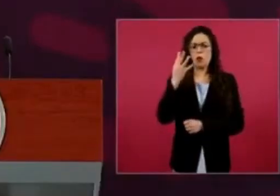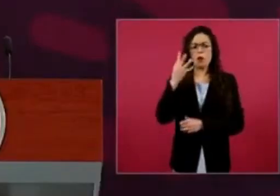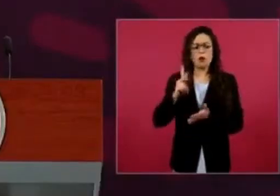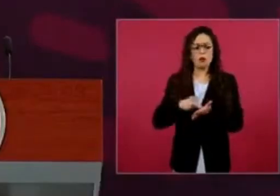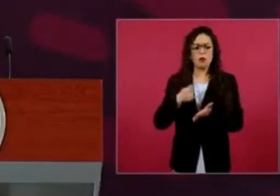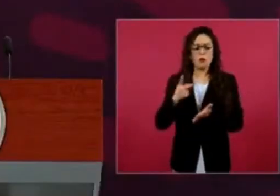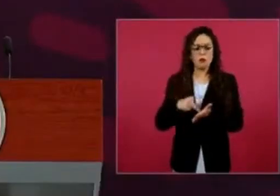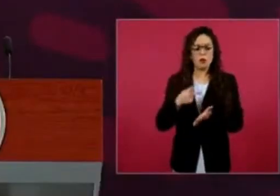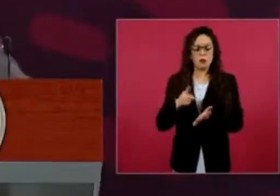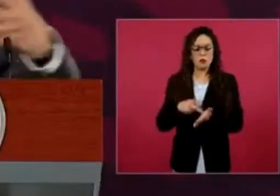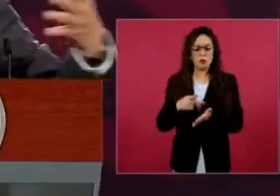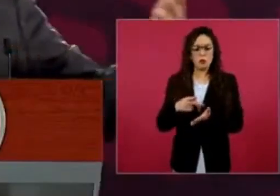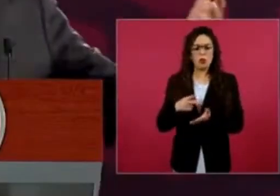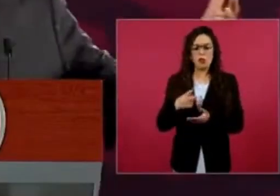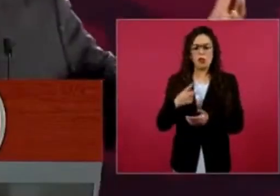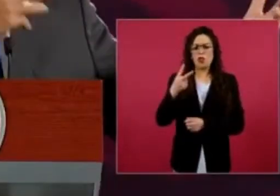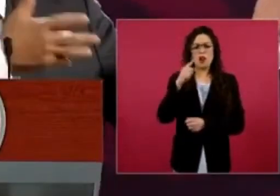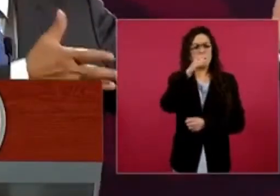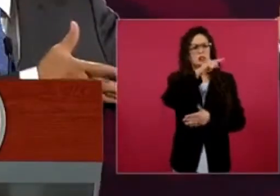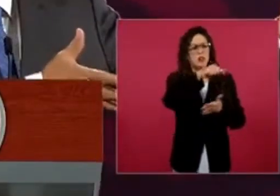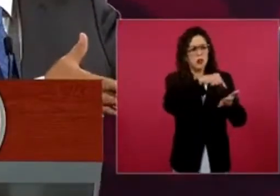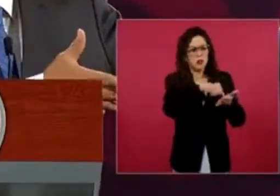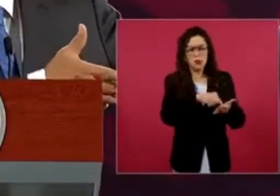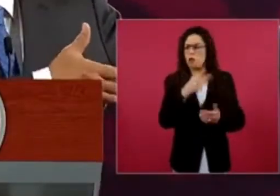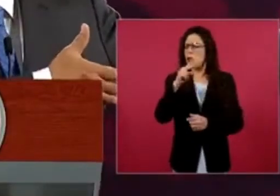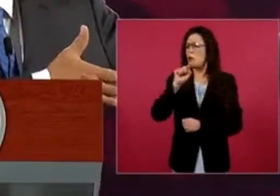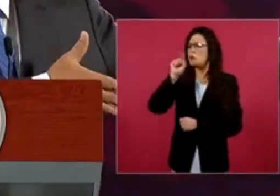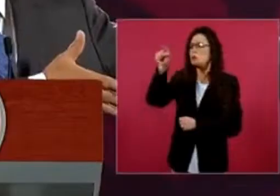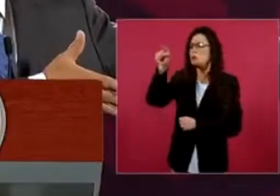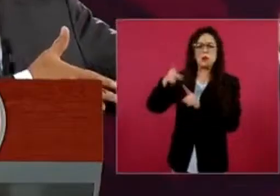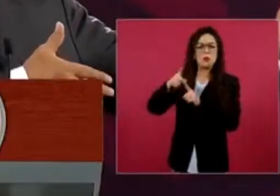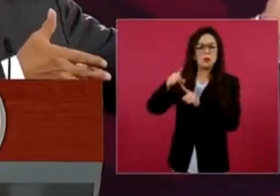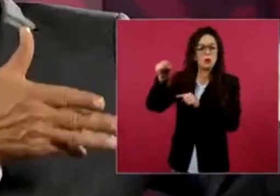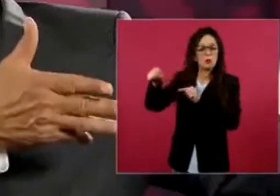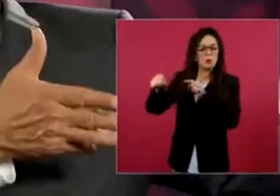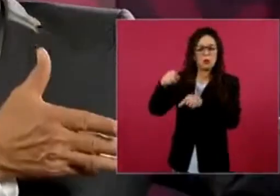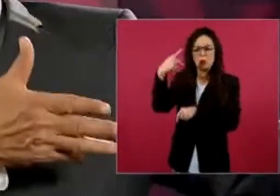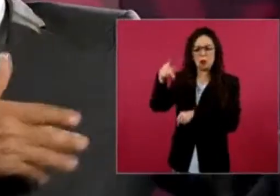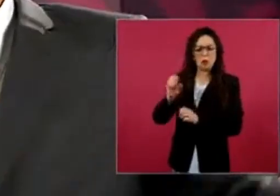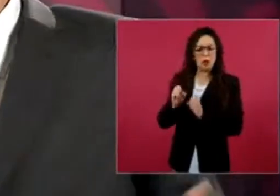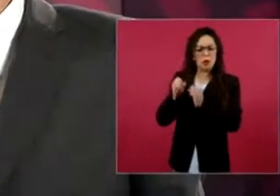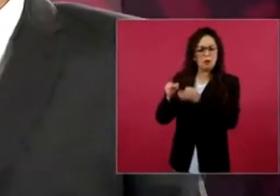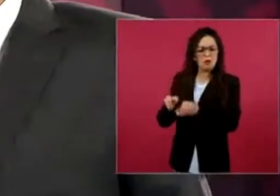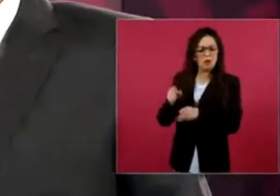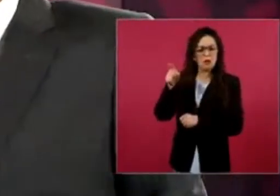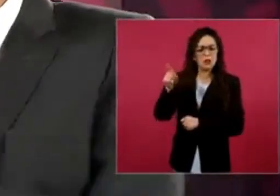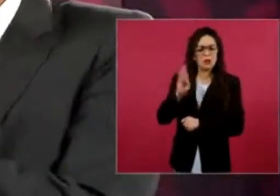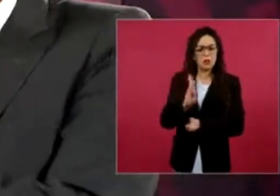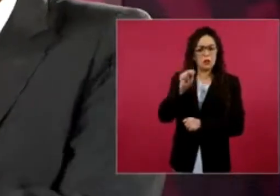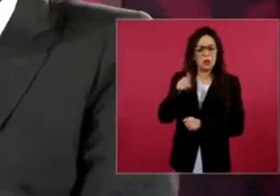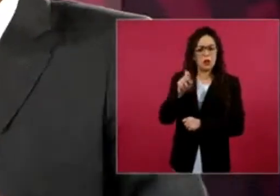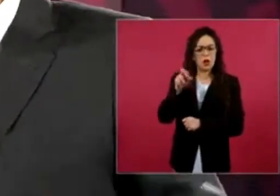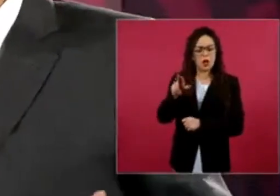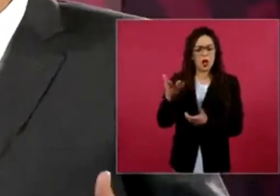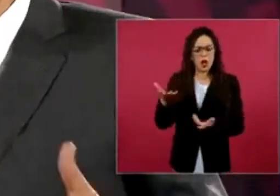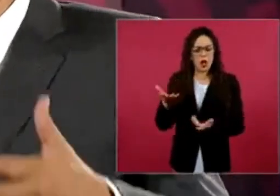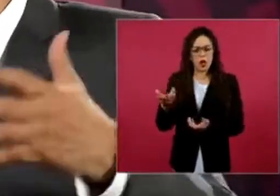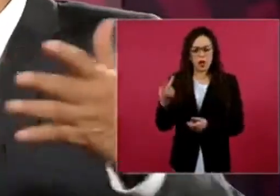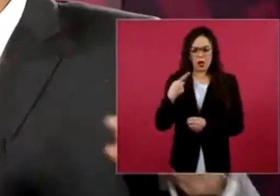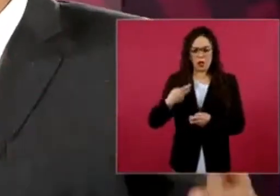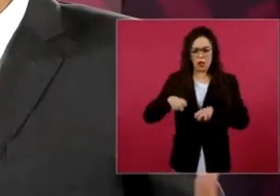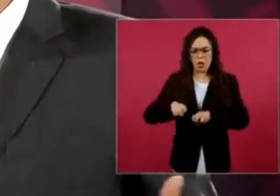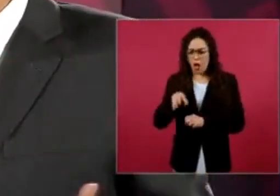en no sé dónde y 2 allá en tu oficina, en el búnker. Tomamos café y